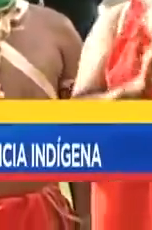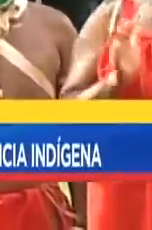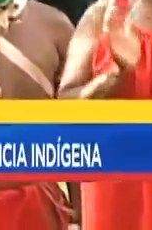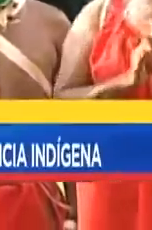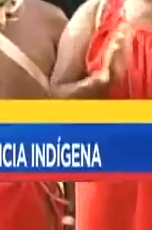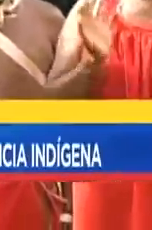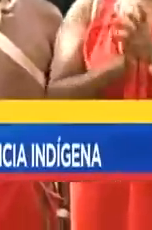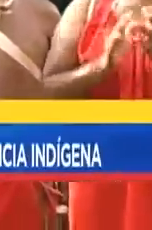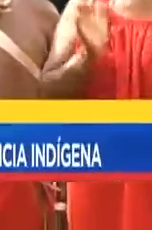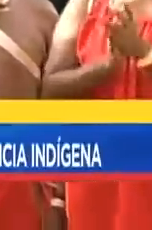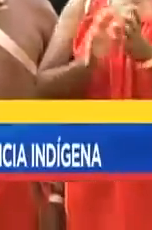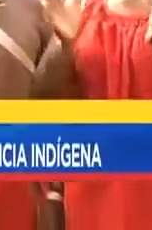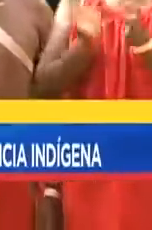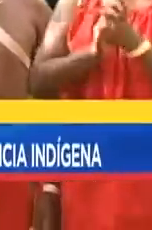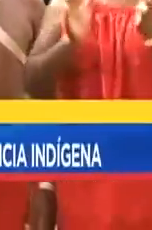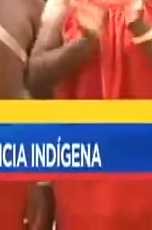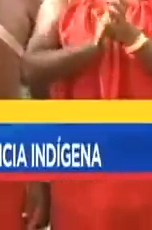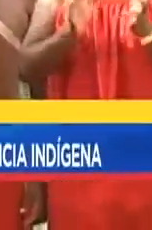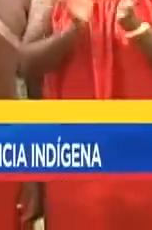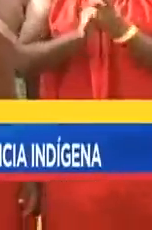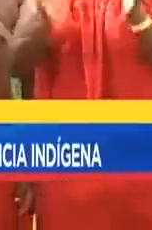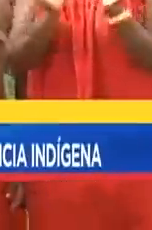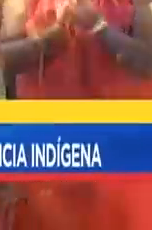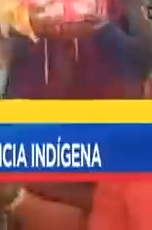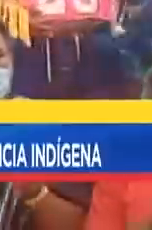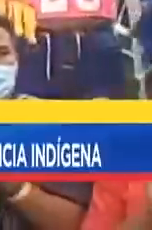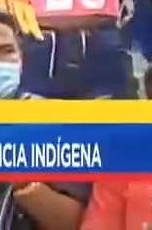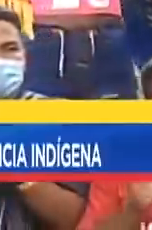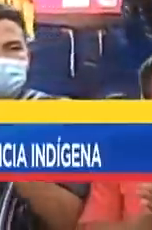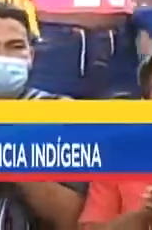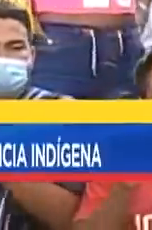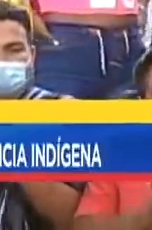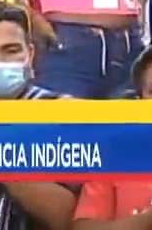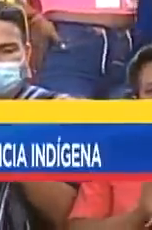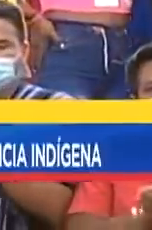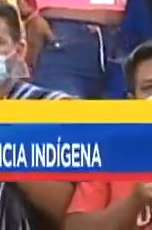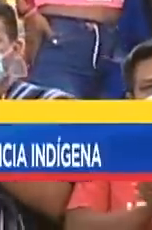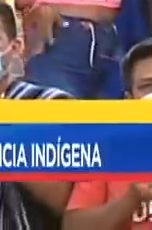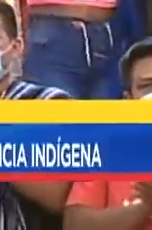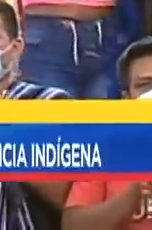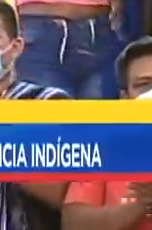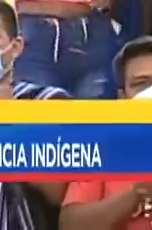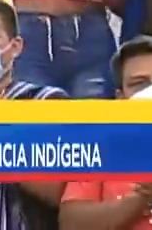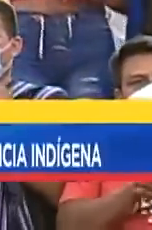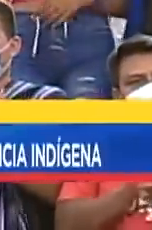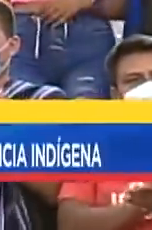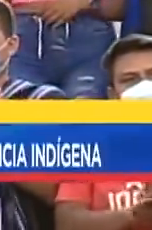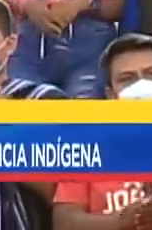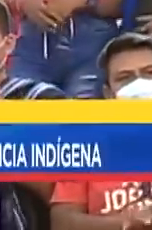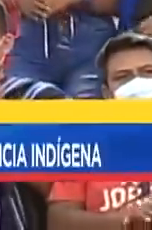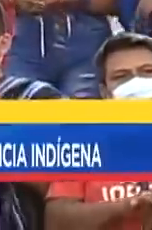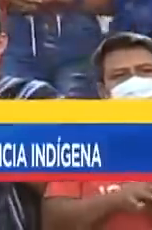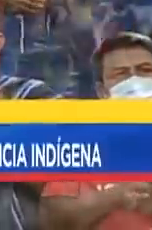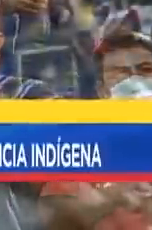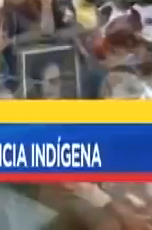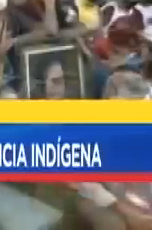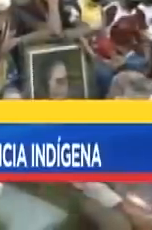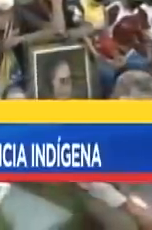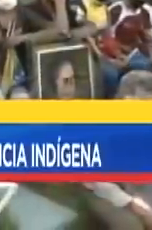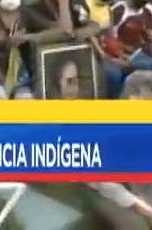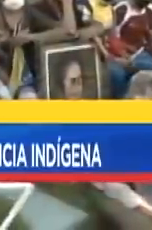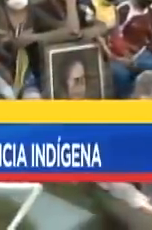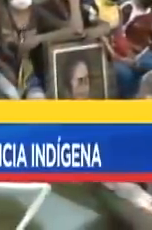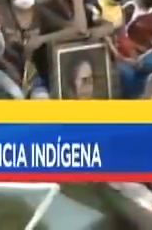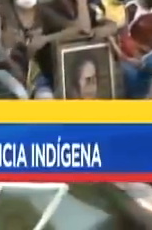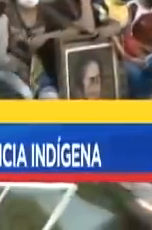también persecución a nuestras mujeres y hombres de los pueblos ancestrales. Es la lucha heroica de un pueblo que se mantiene